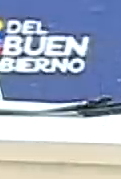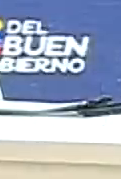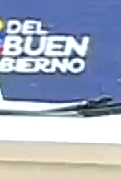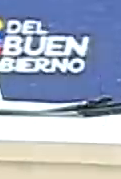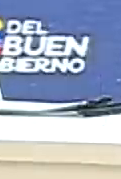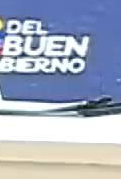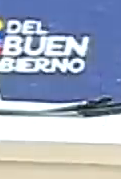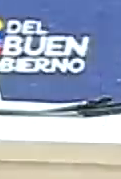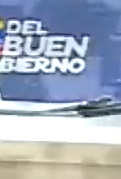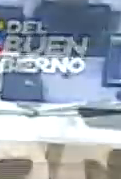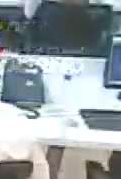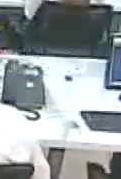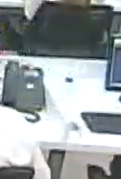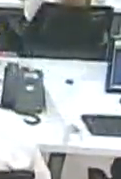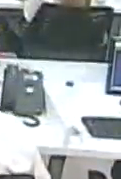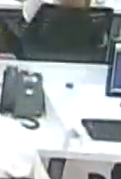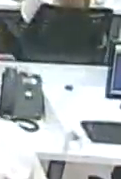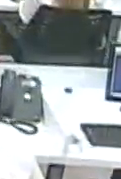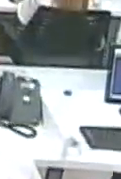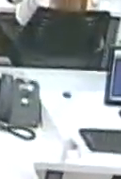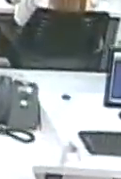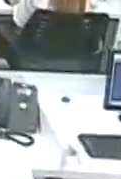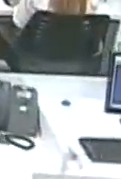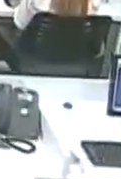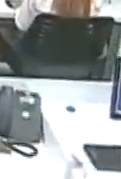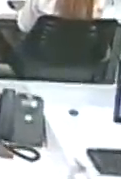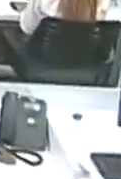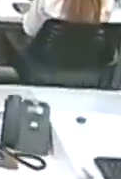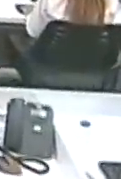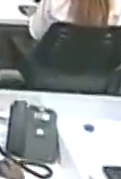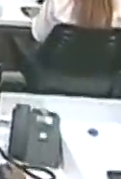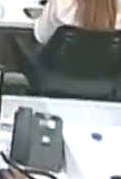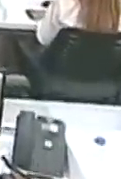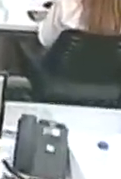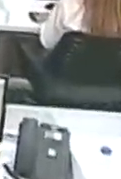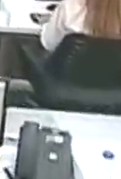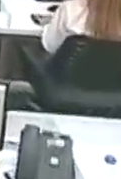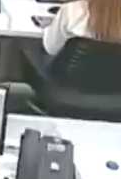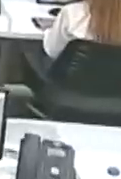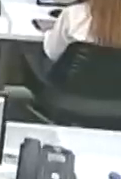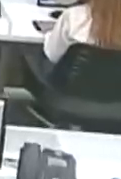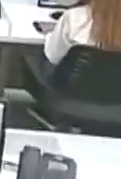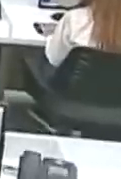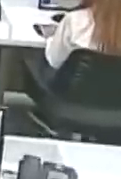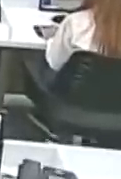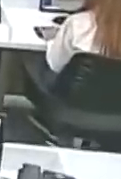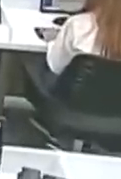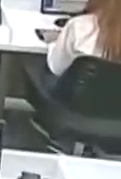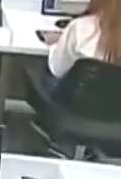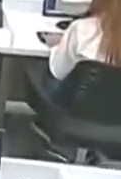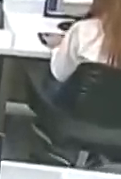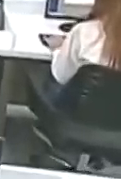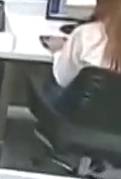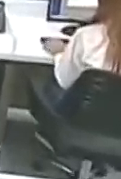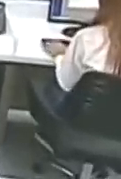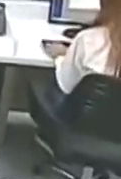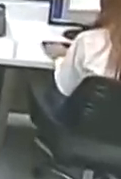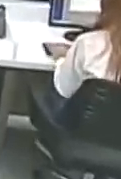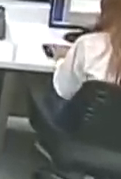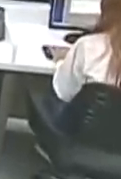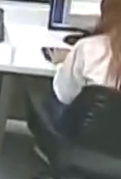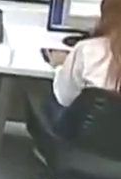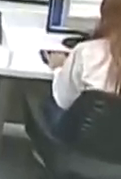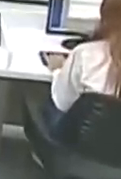comunidades, conectarnos con el hombre y con la mujer de a pie. El 1x10 del buen